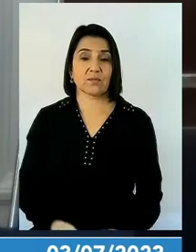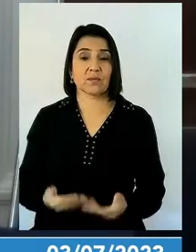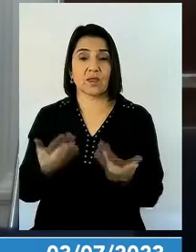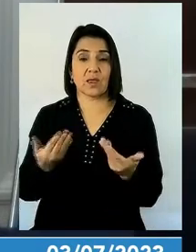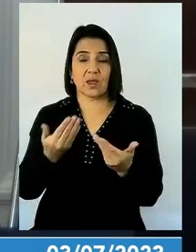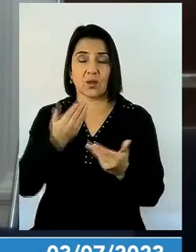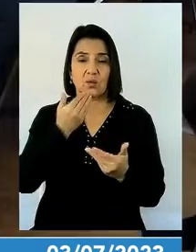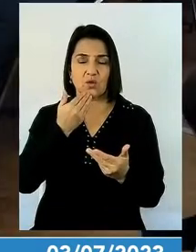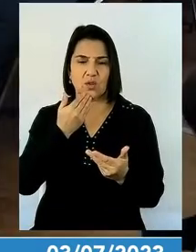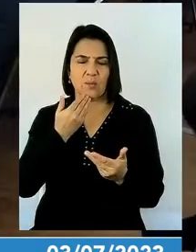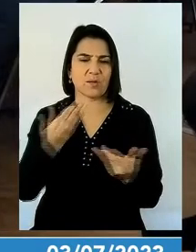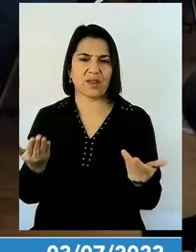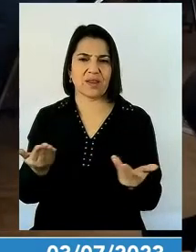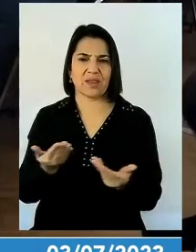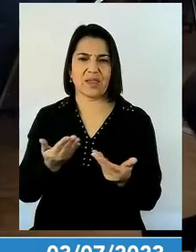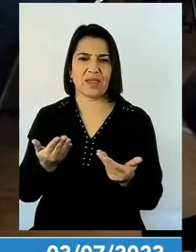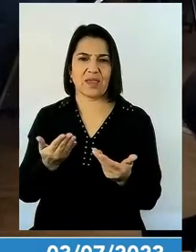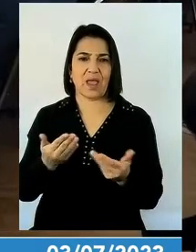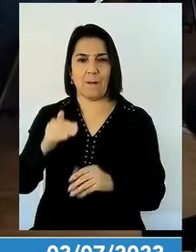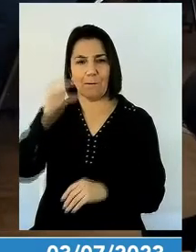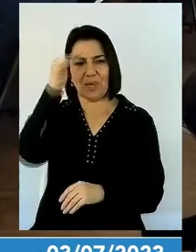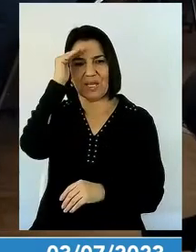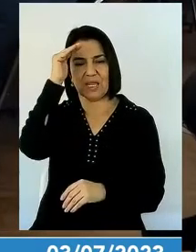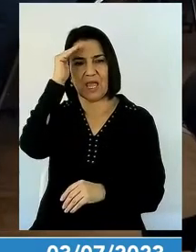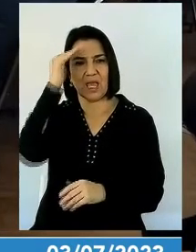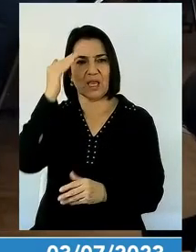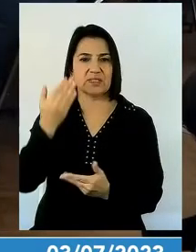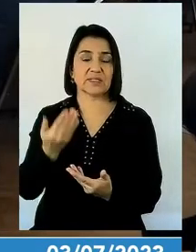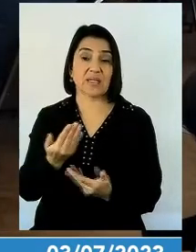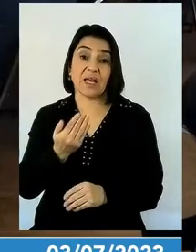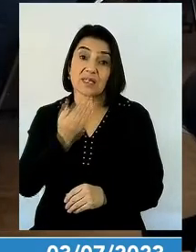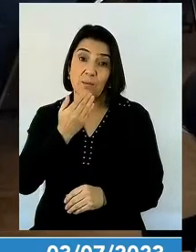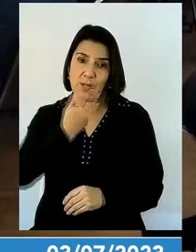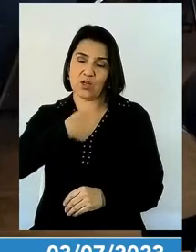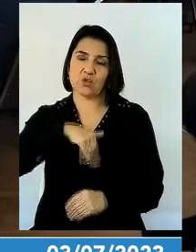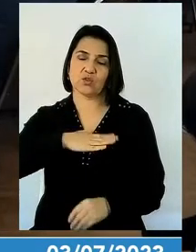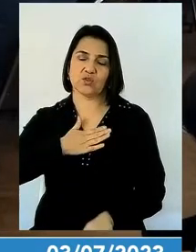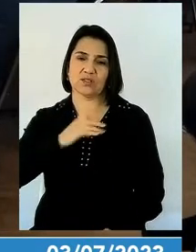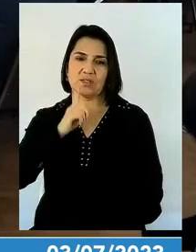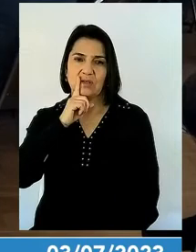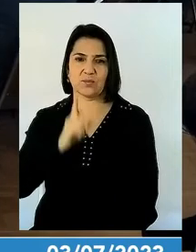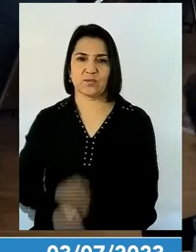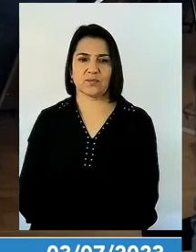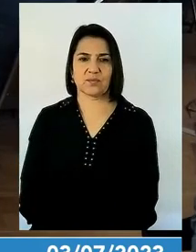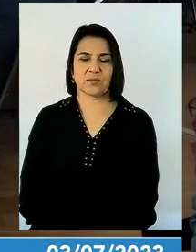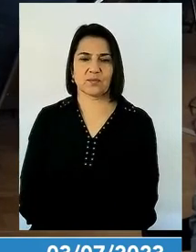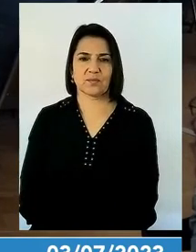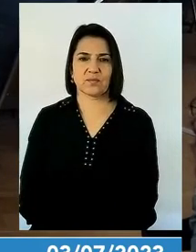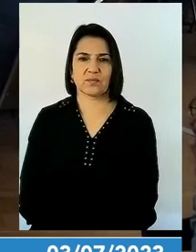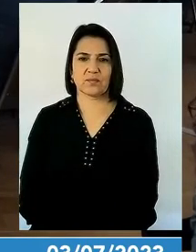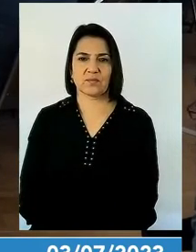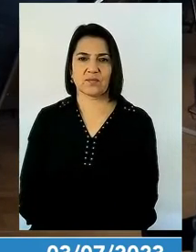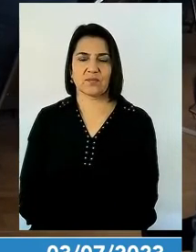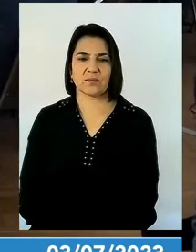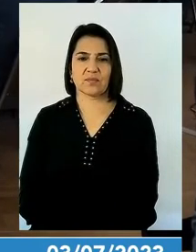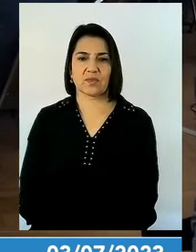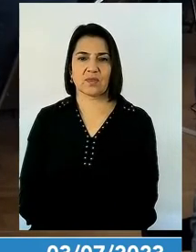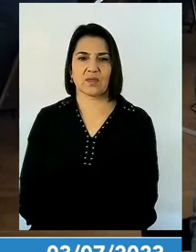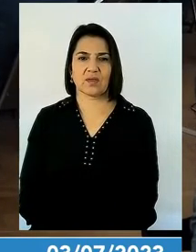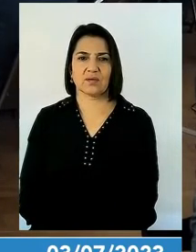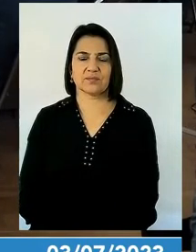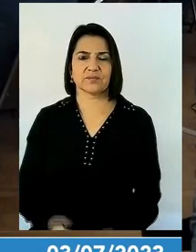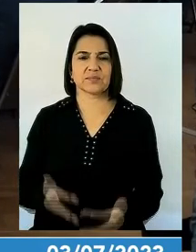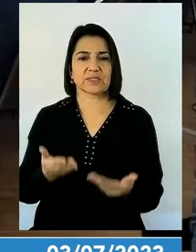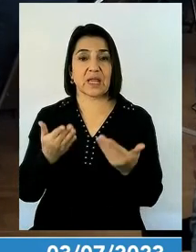digamos, a la experiencia que también hemos tenido. Apunta derechamente hacia un senador de